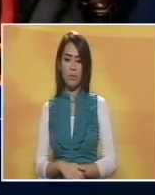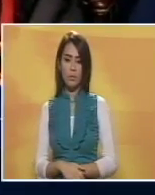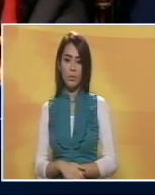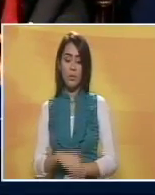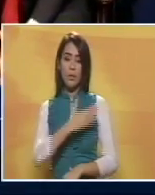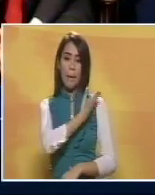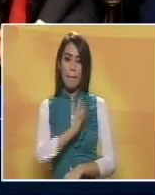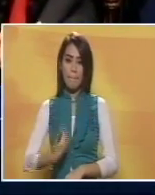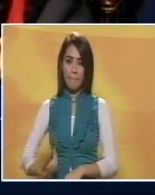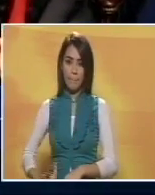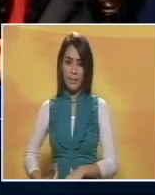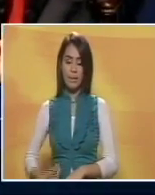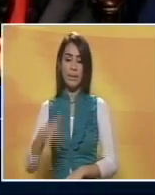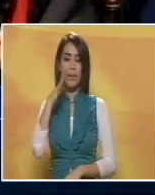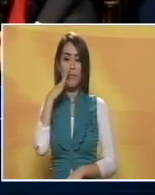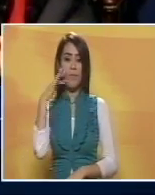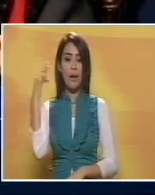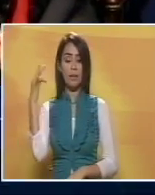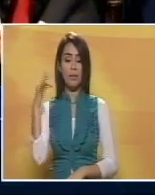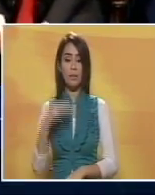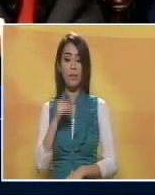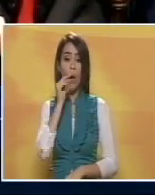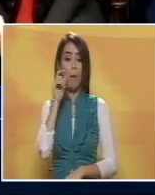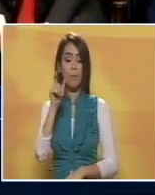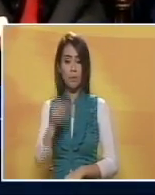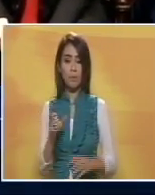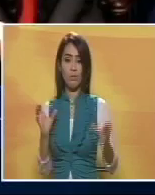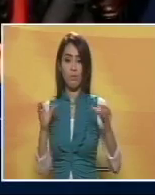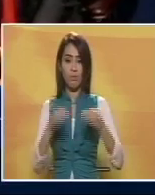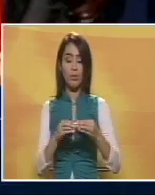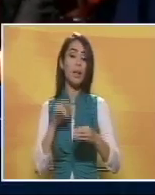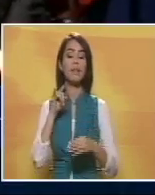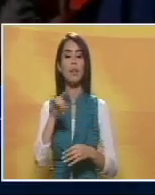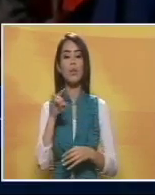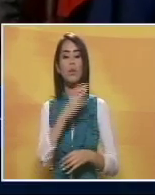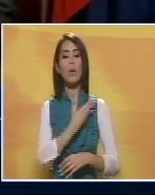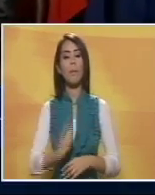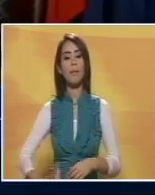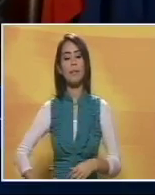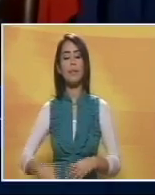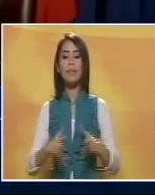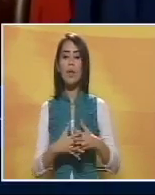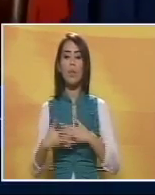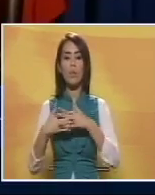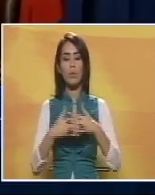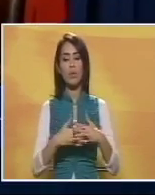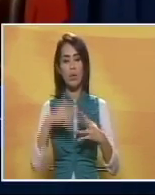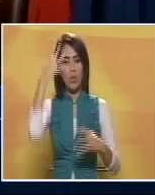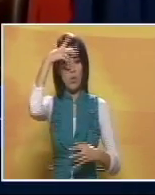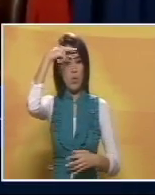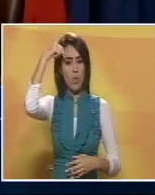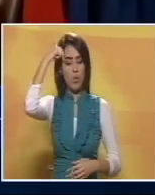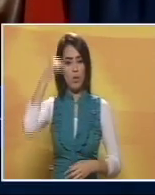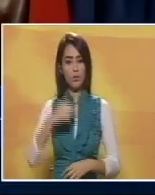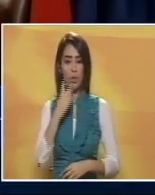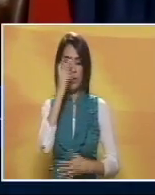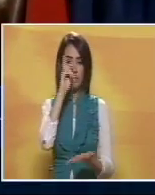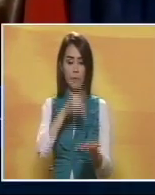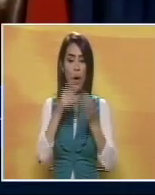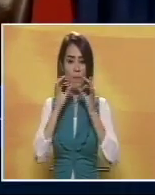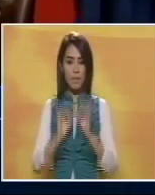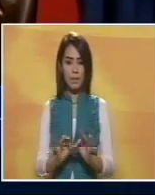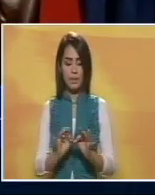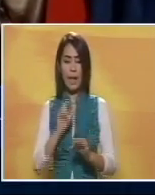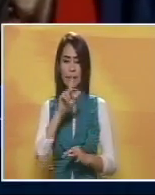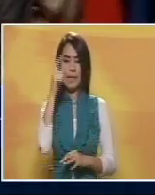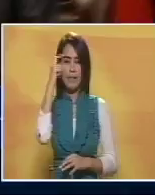El presidente de Francia, Emmanuel Macron, se reunirá este lunes con su homólogo estadounidense Donald Trump durante una visita oficial a